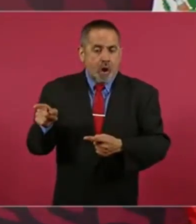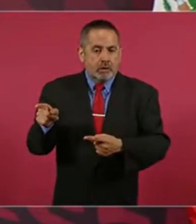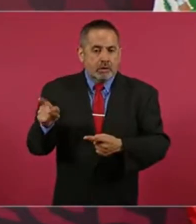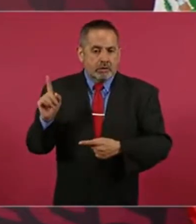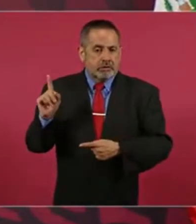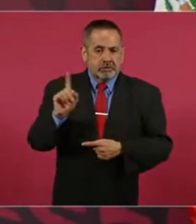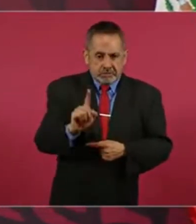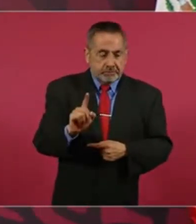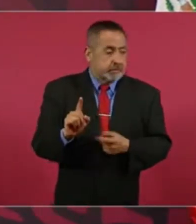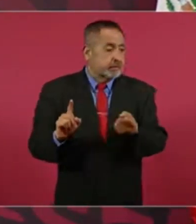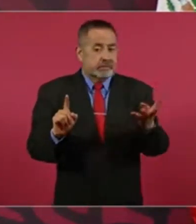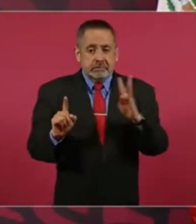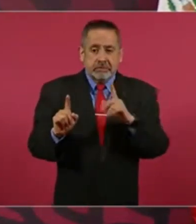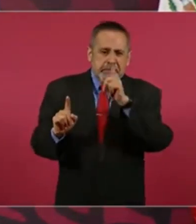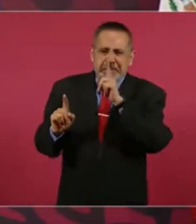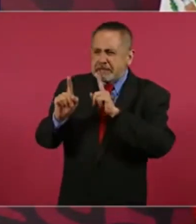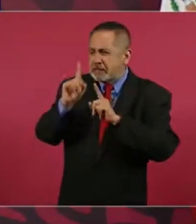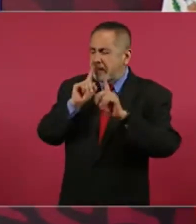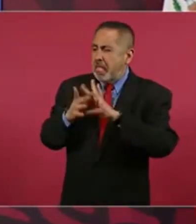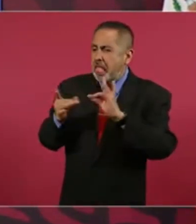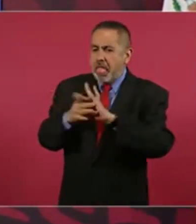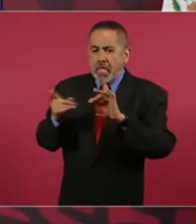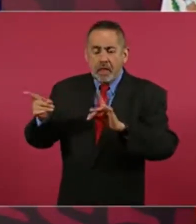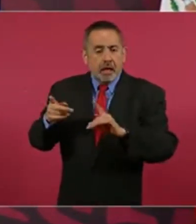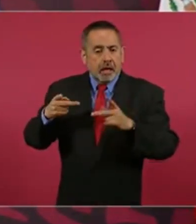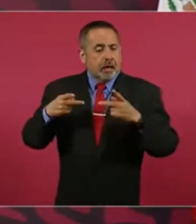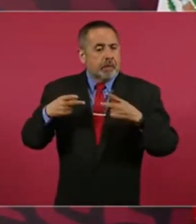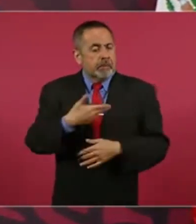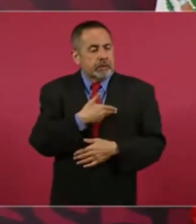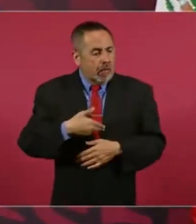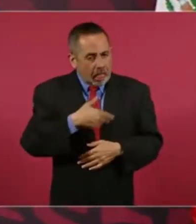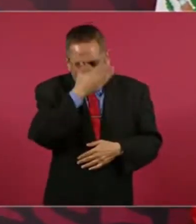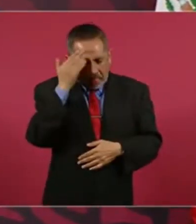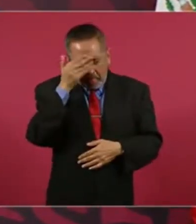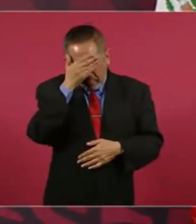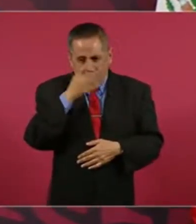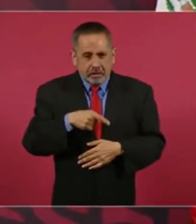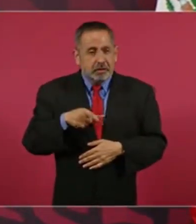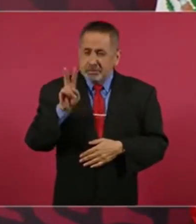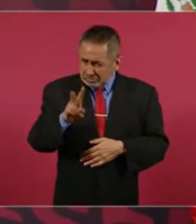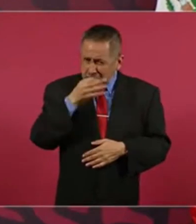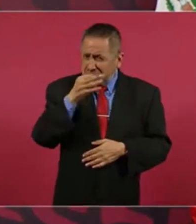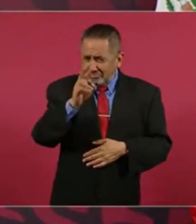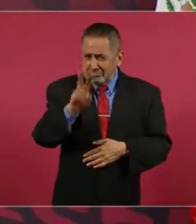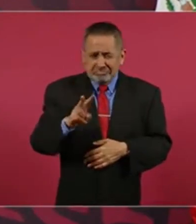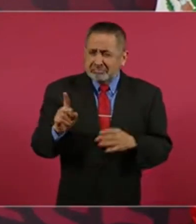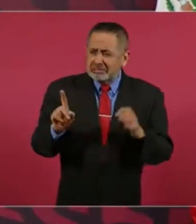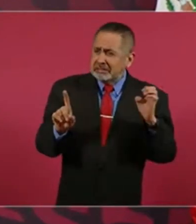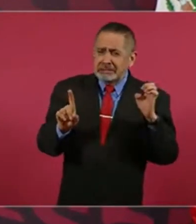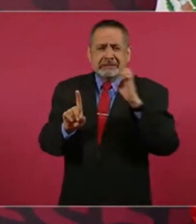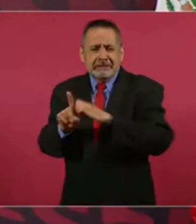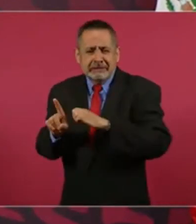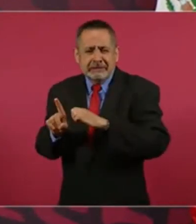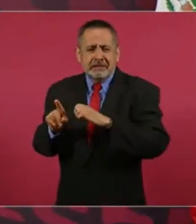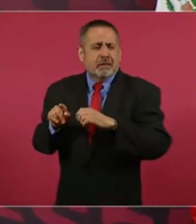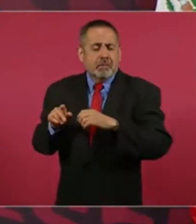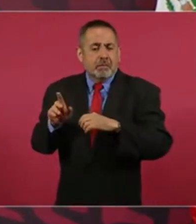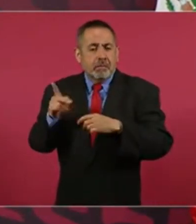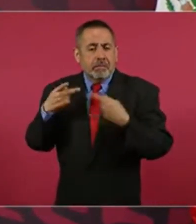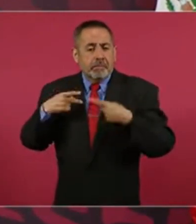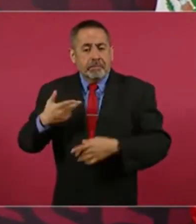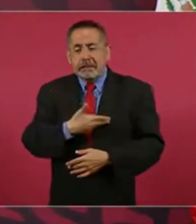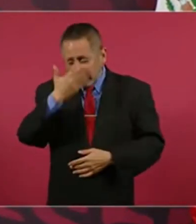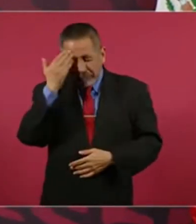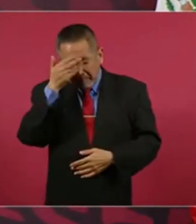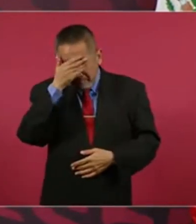mentiras. No, presidente. Le digo que lo entrampan, presidente. ¿Mentiras como cuáles?